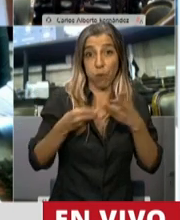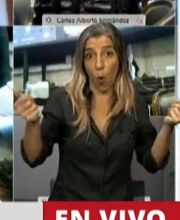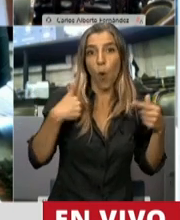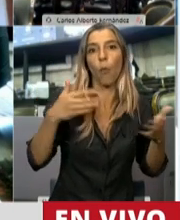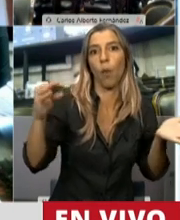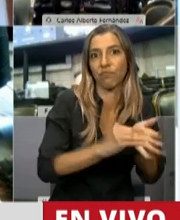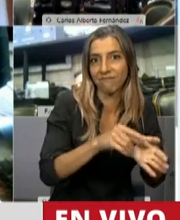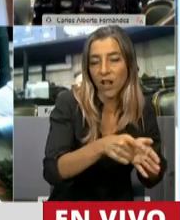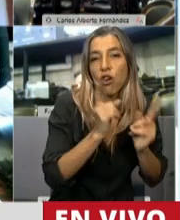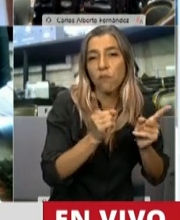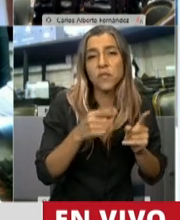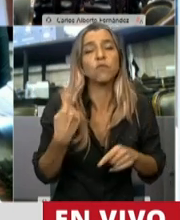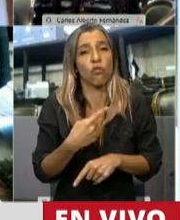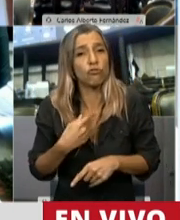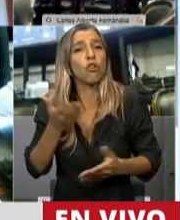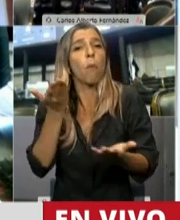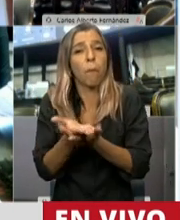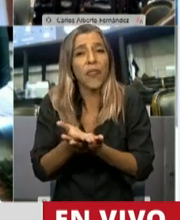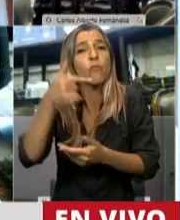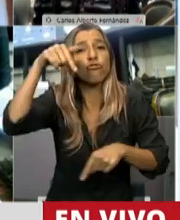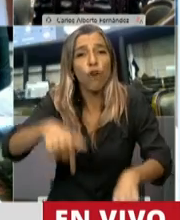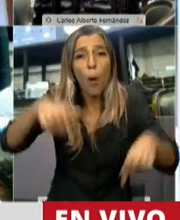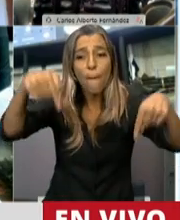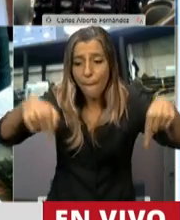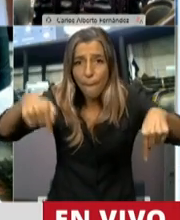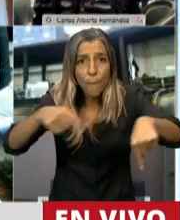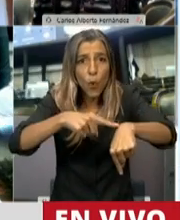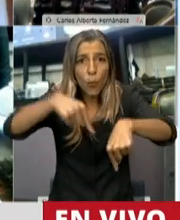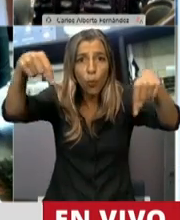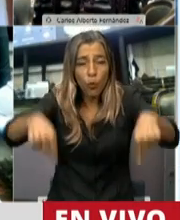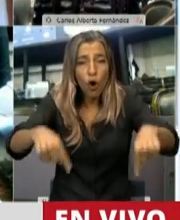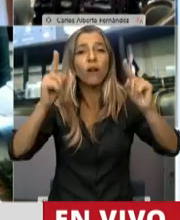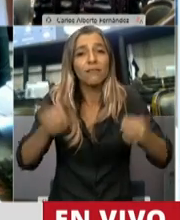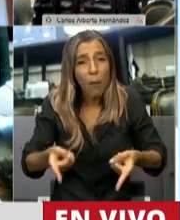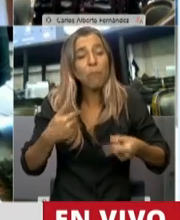manera inmediata los derechos humanos del presente, los que están sucediendo ahora y